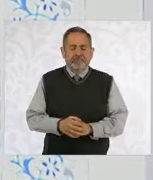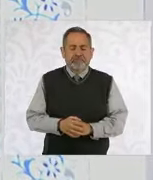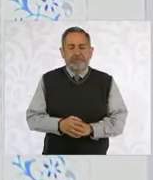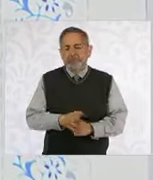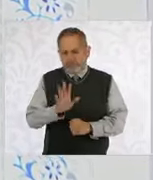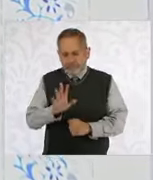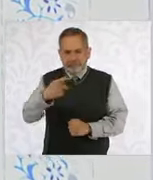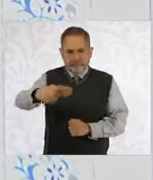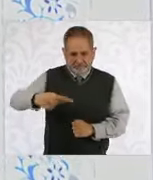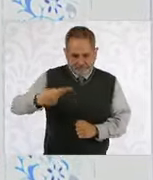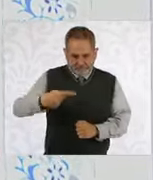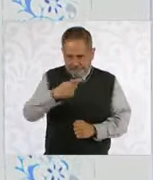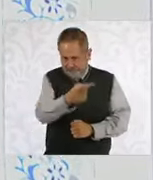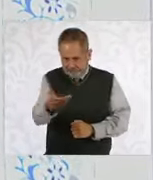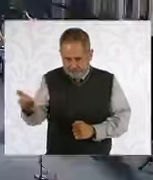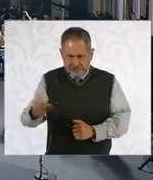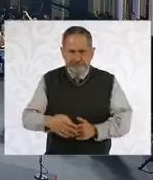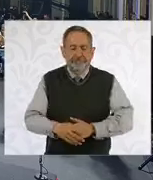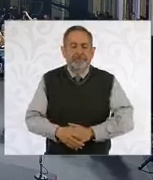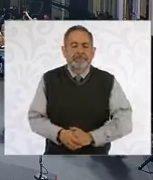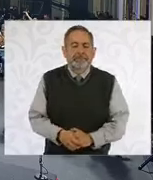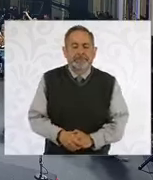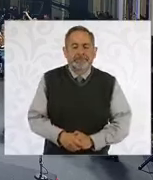a aquí.